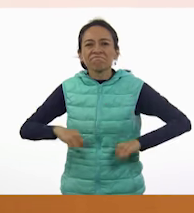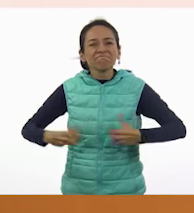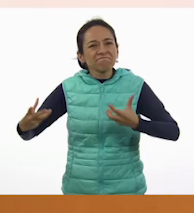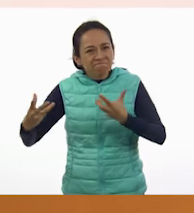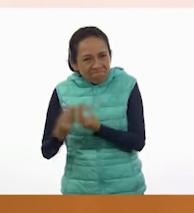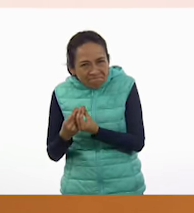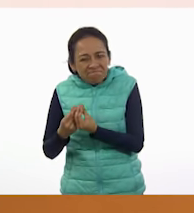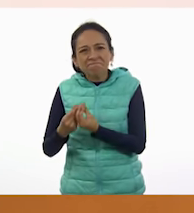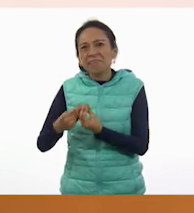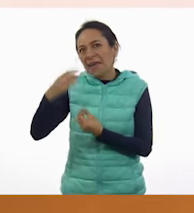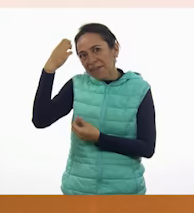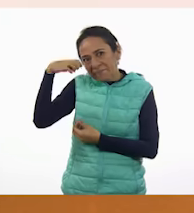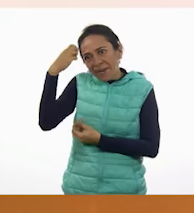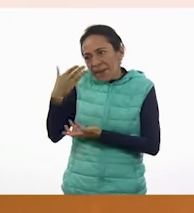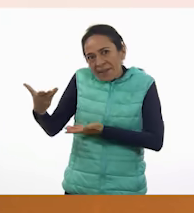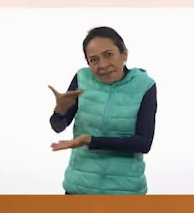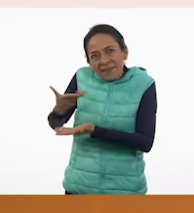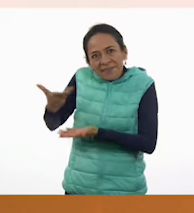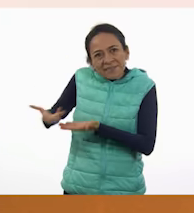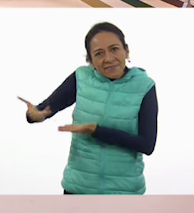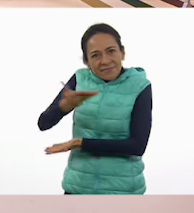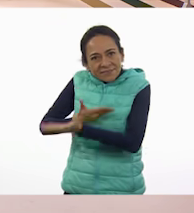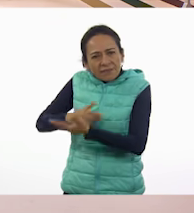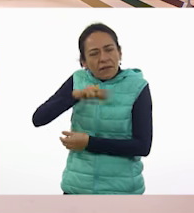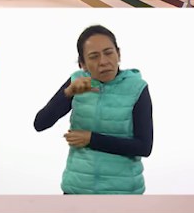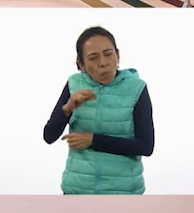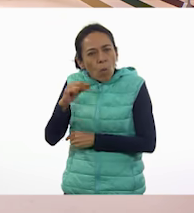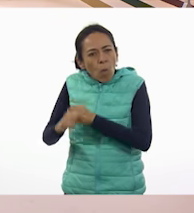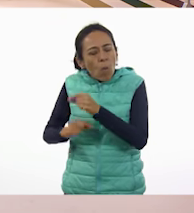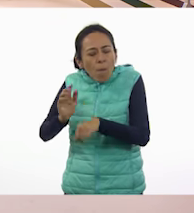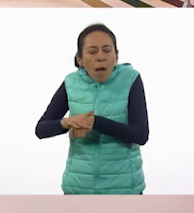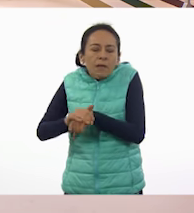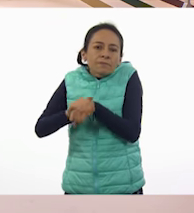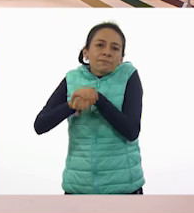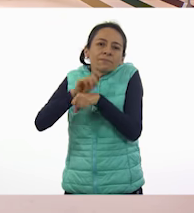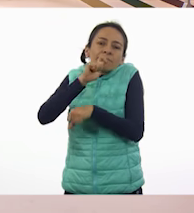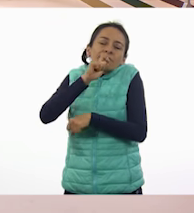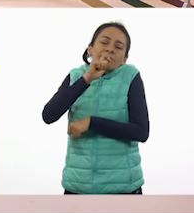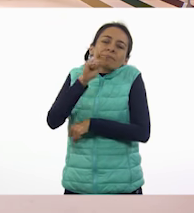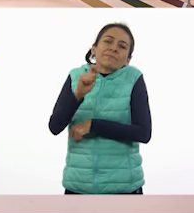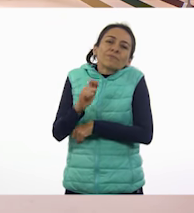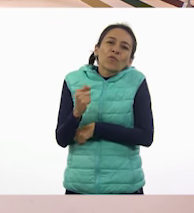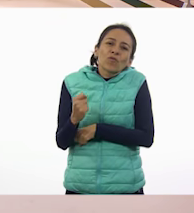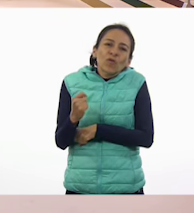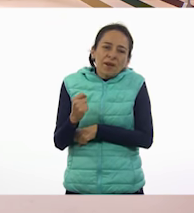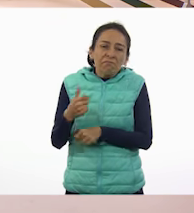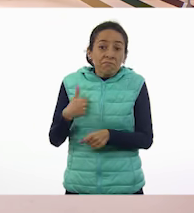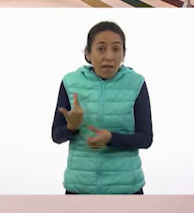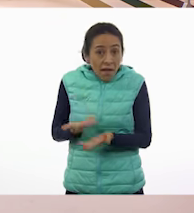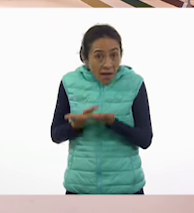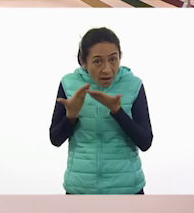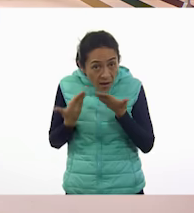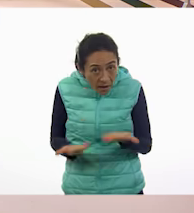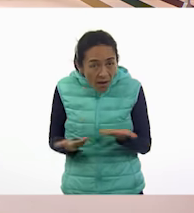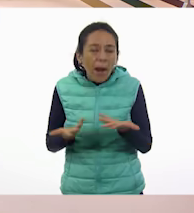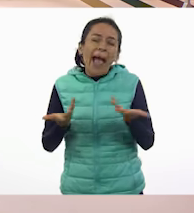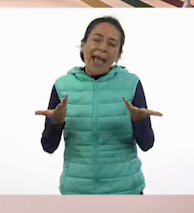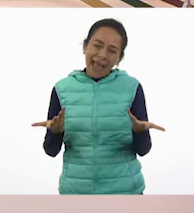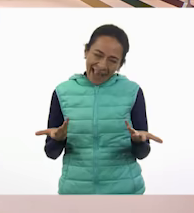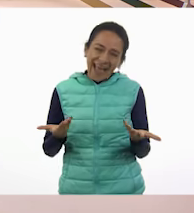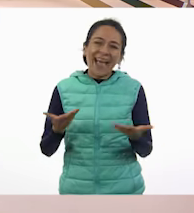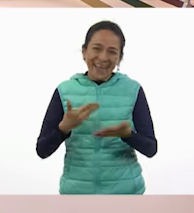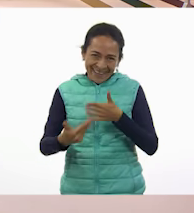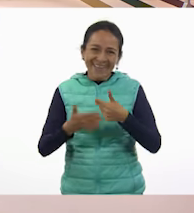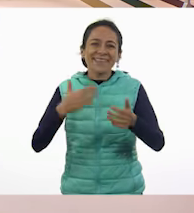¿sí? Y pues cada vez fue más y más y más nuestra amistad fortaleciéndose. Hoy en día, pues nos comunicamos por videollamadas.